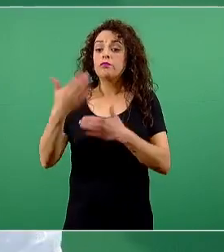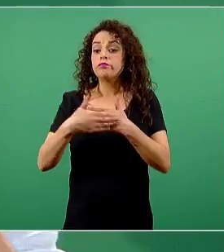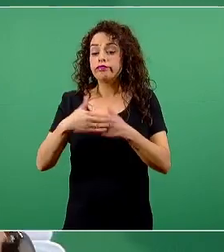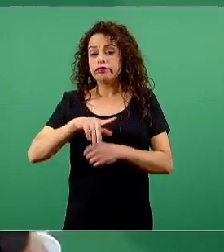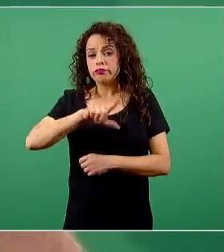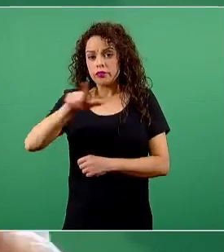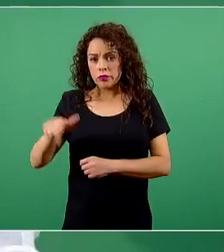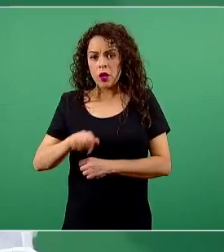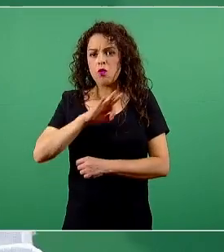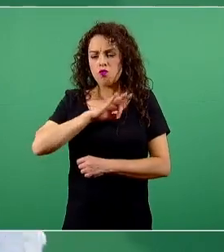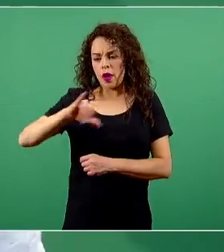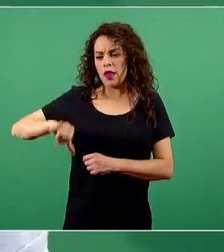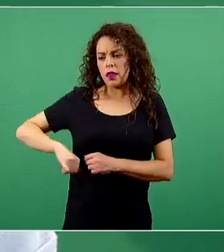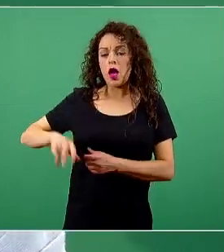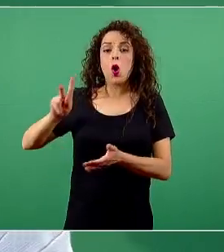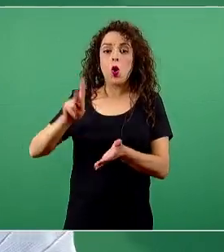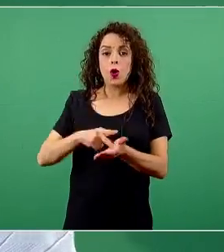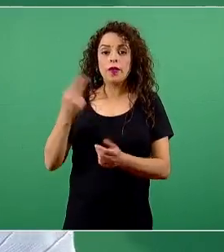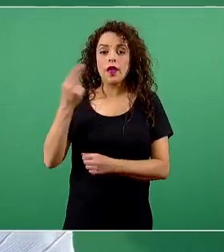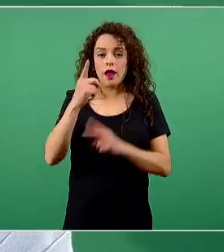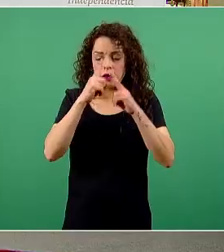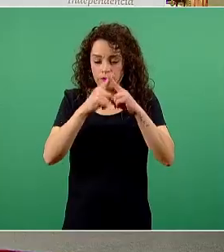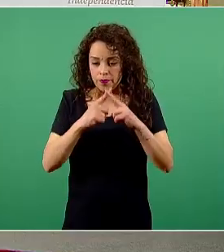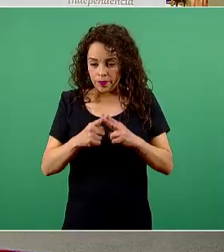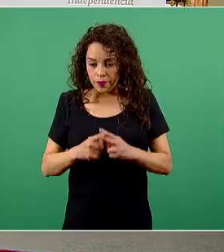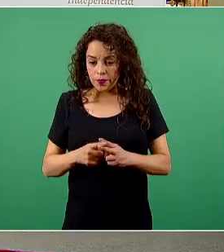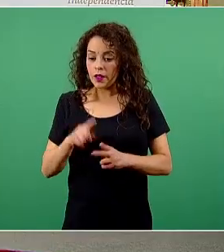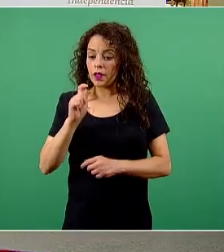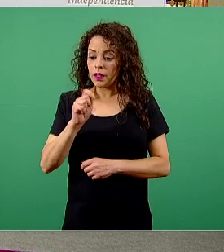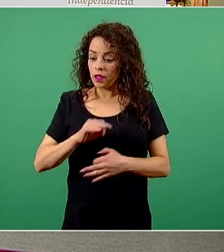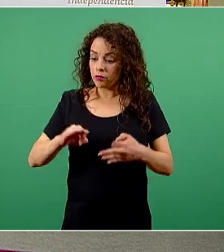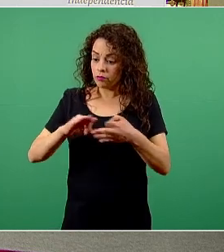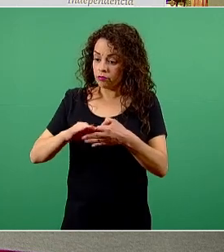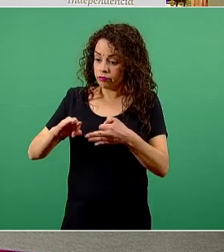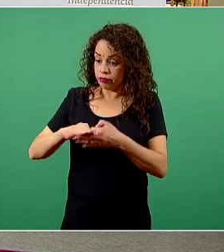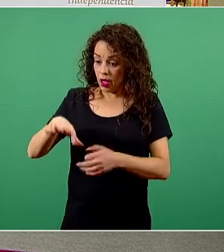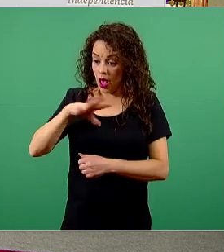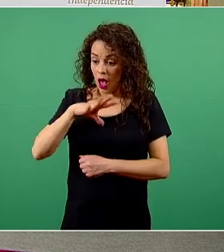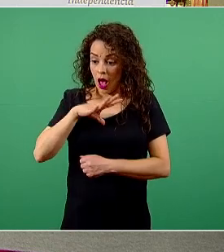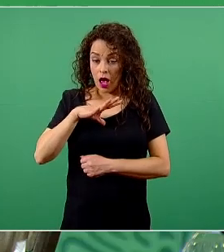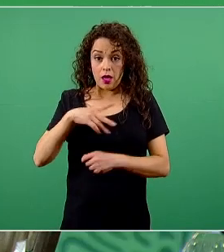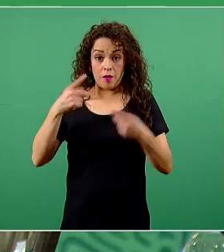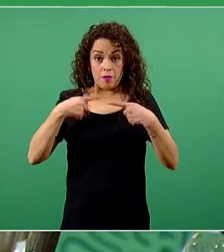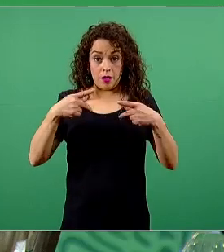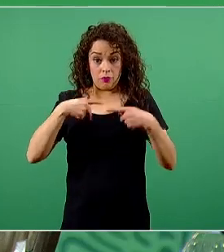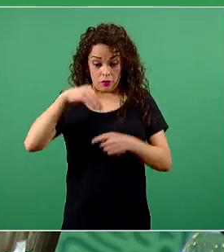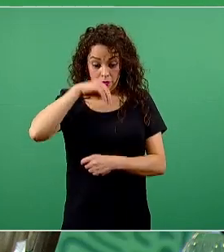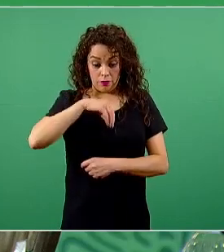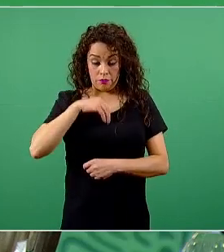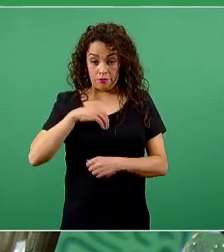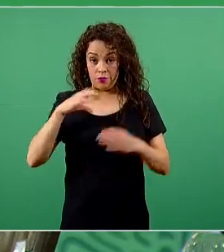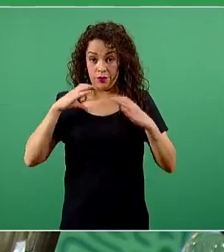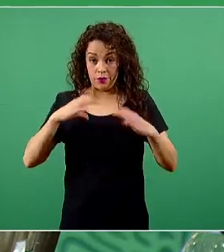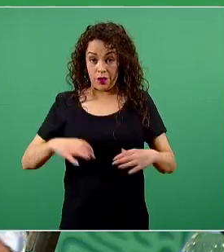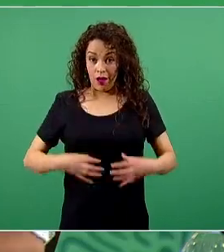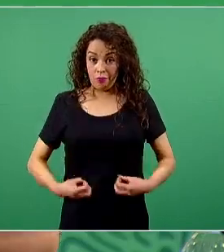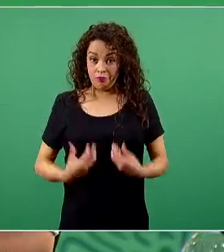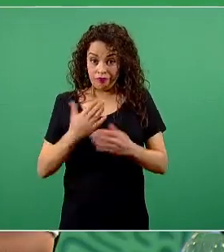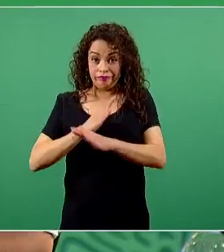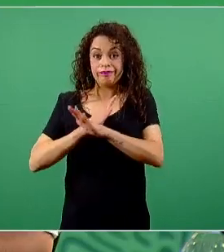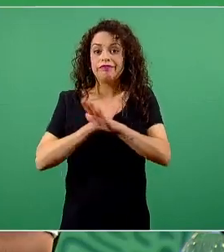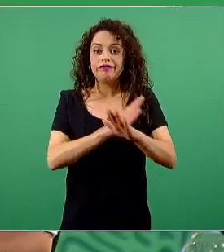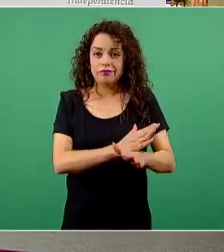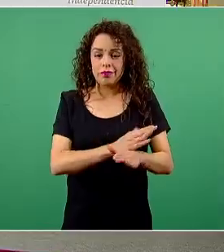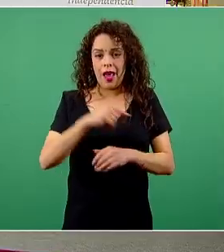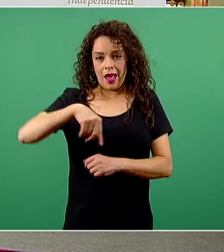adicional volver a medir cuál es la frecuencia de anticuerpos que existen en la población mexicana. Muchas gracias,